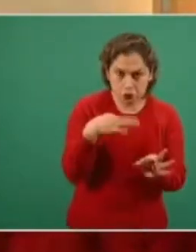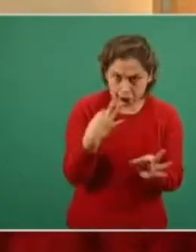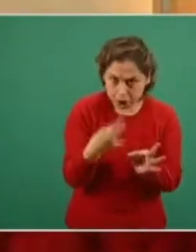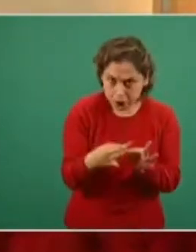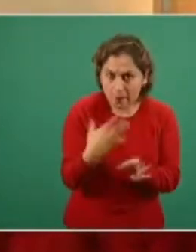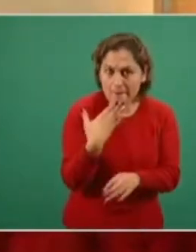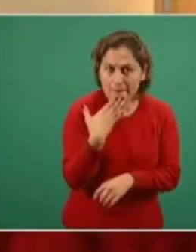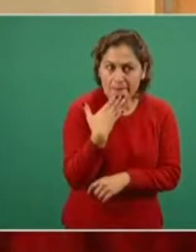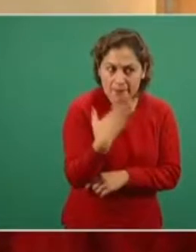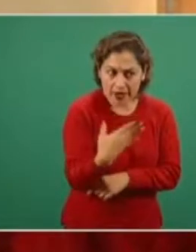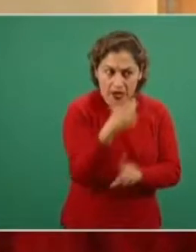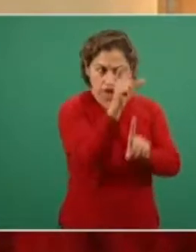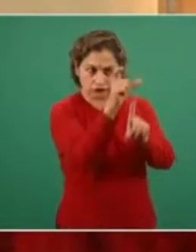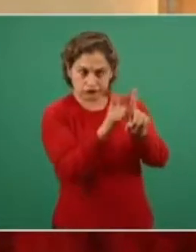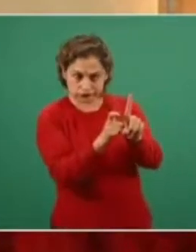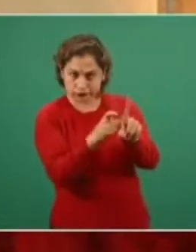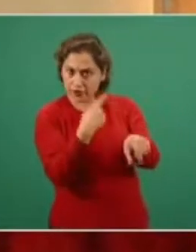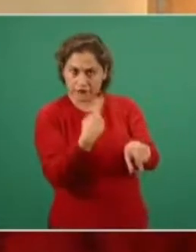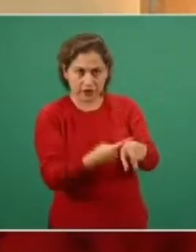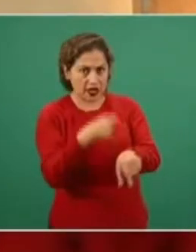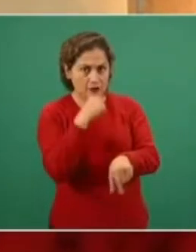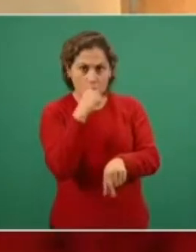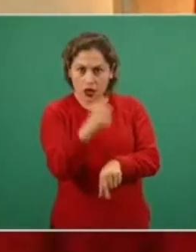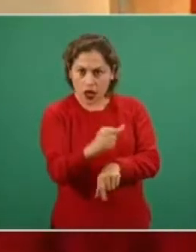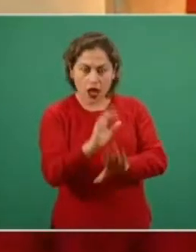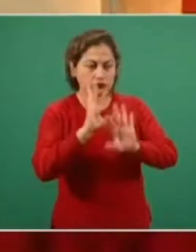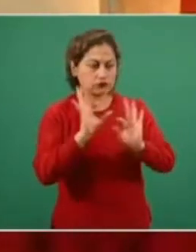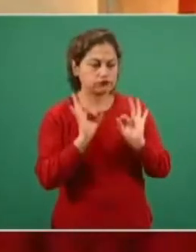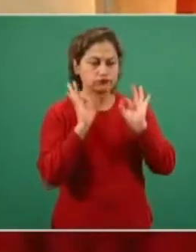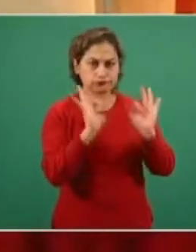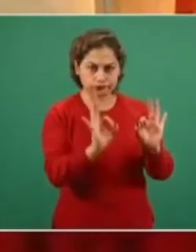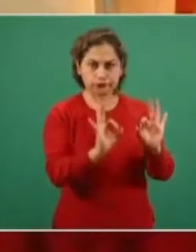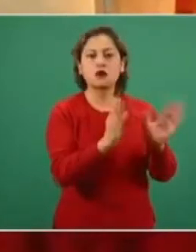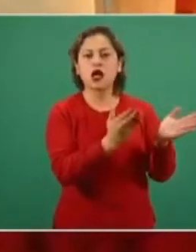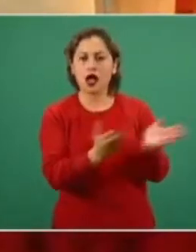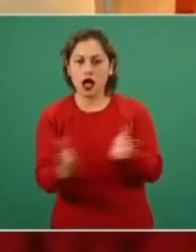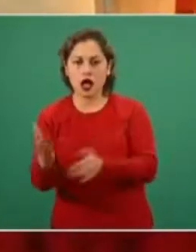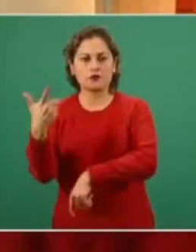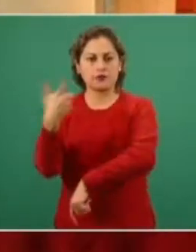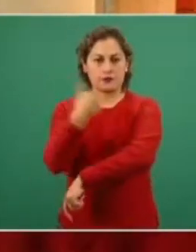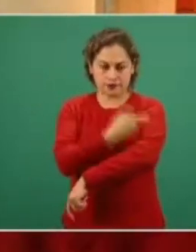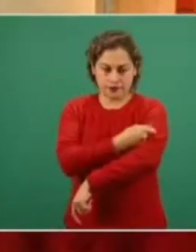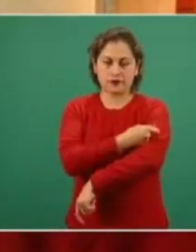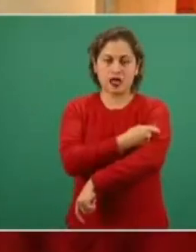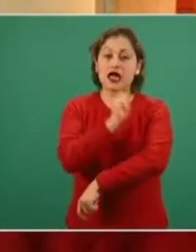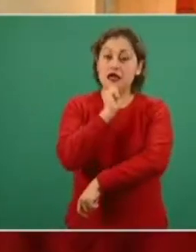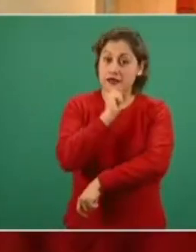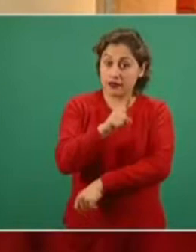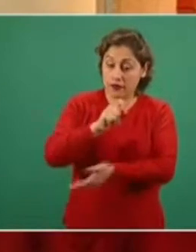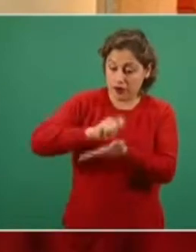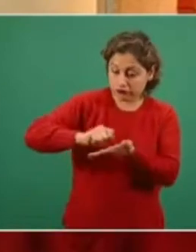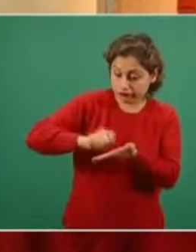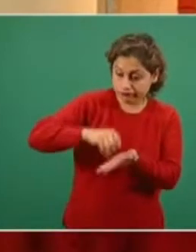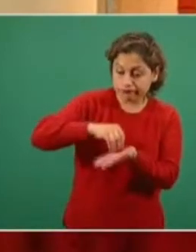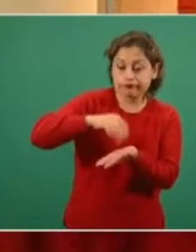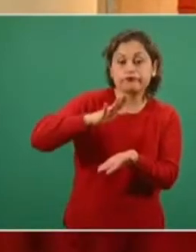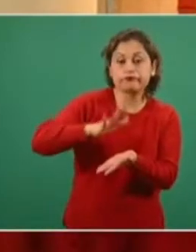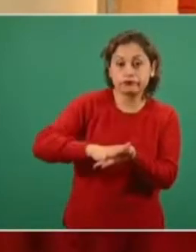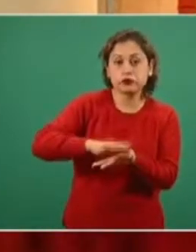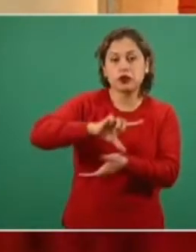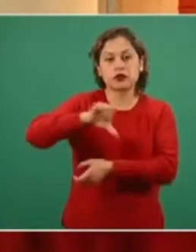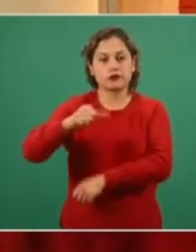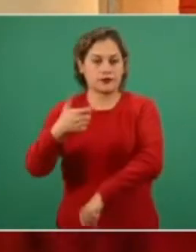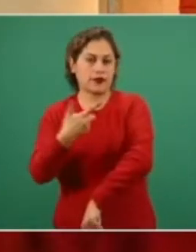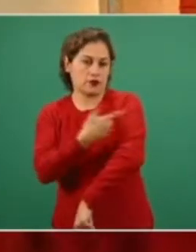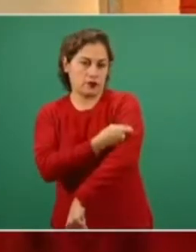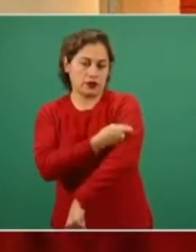criterios de inclusión para que sí pueda recibir la vacuna. Después hay una parte de registro, recibe la vacuna, pero lo importante es que